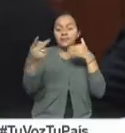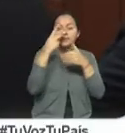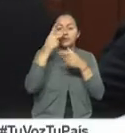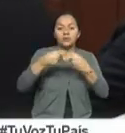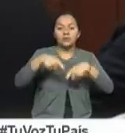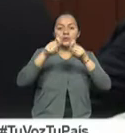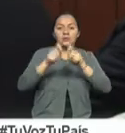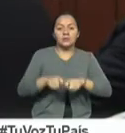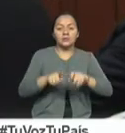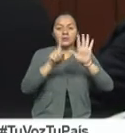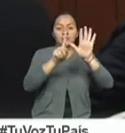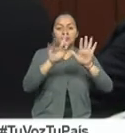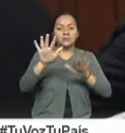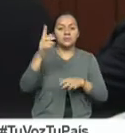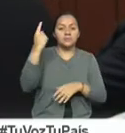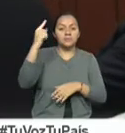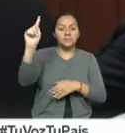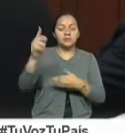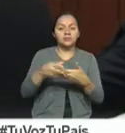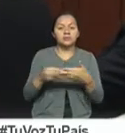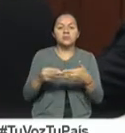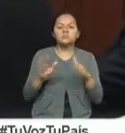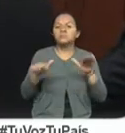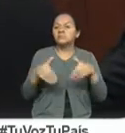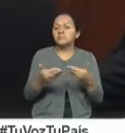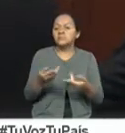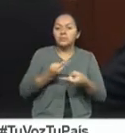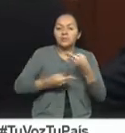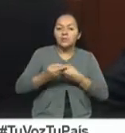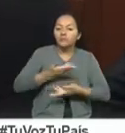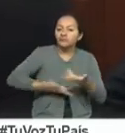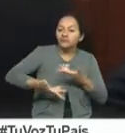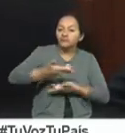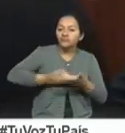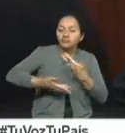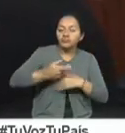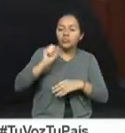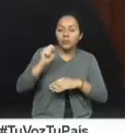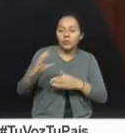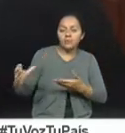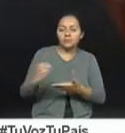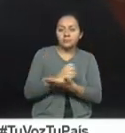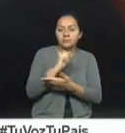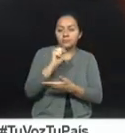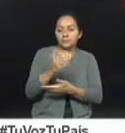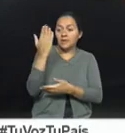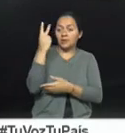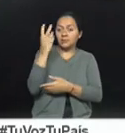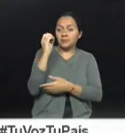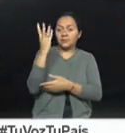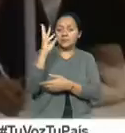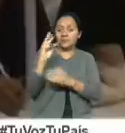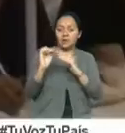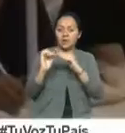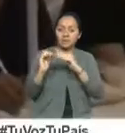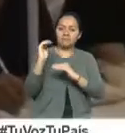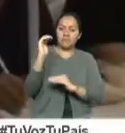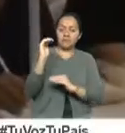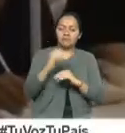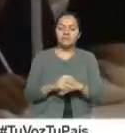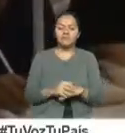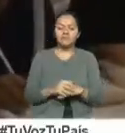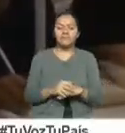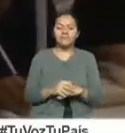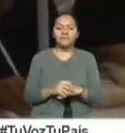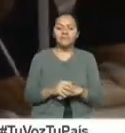por $65 millones en las rondas de negocios, superando así lo obtenido en 2016. Carolina Díaz,